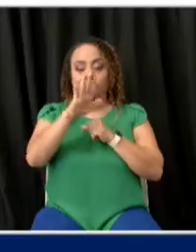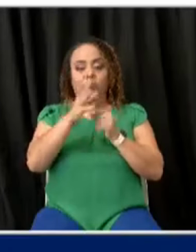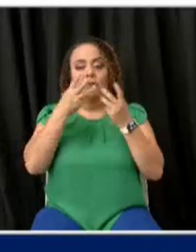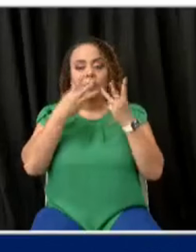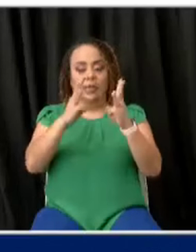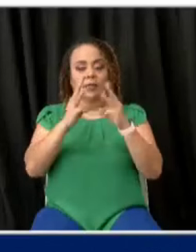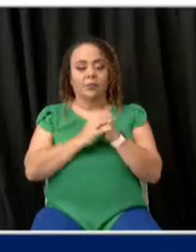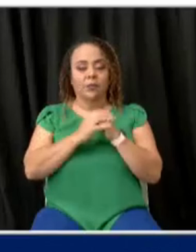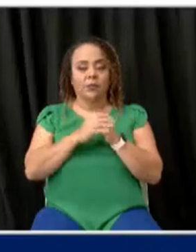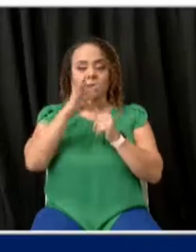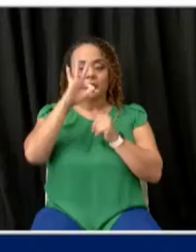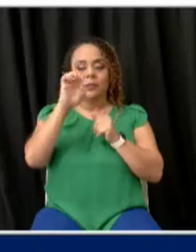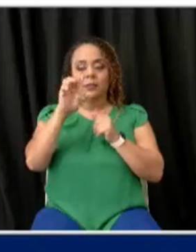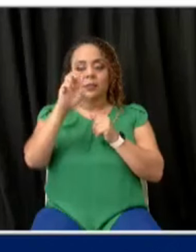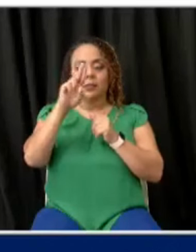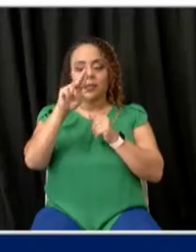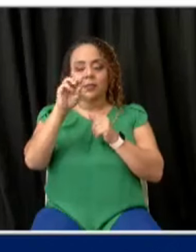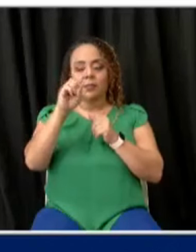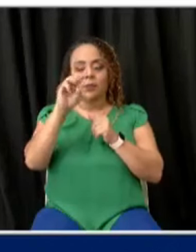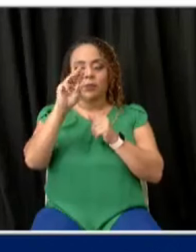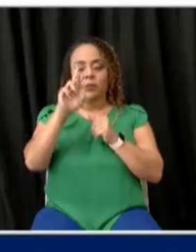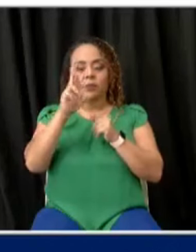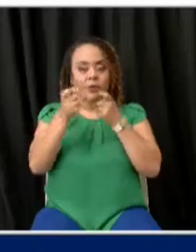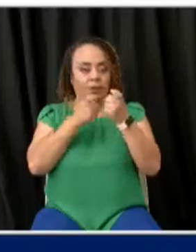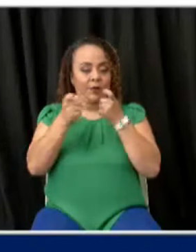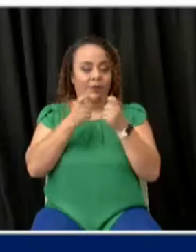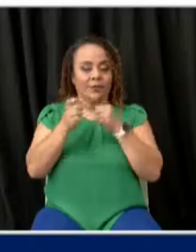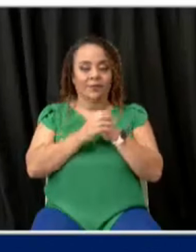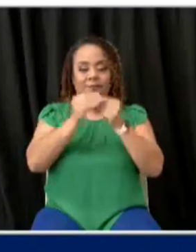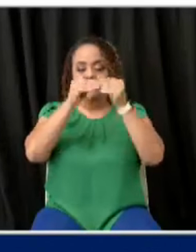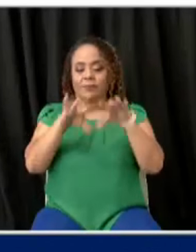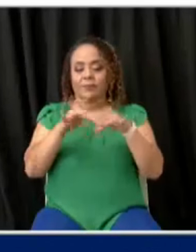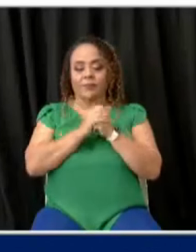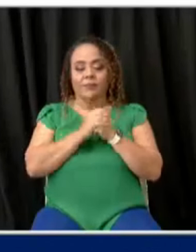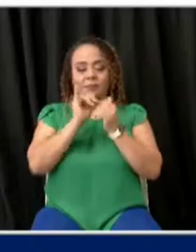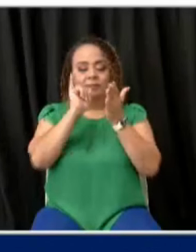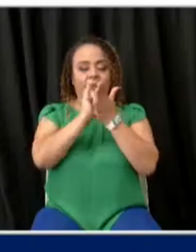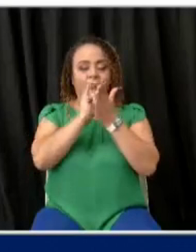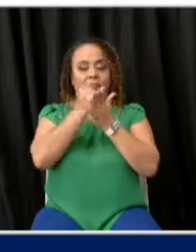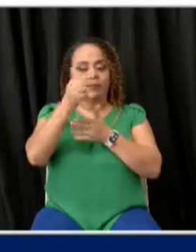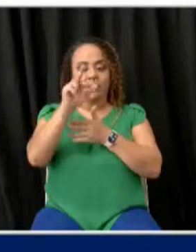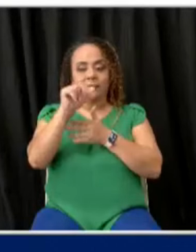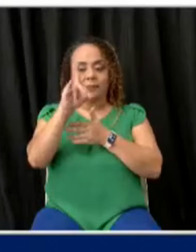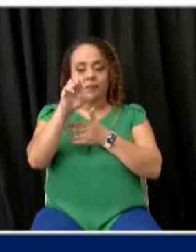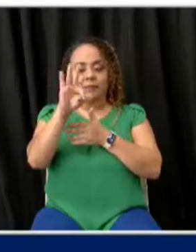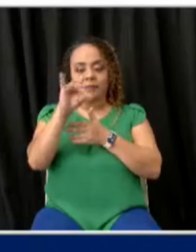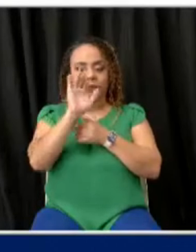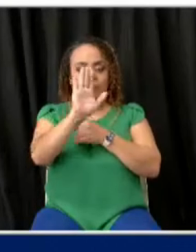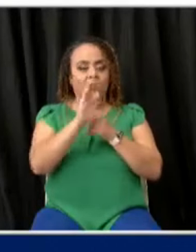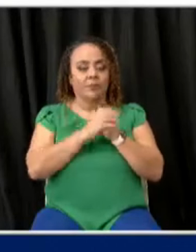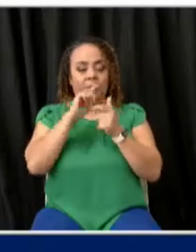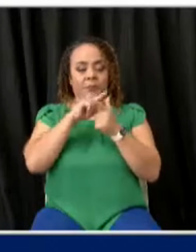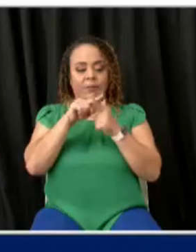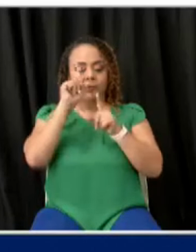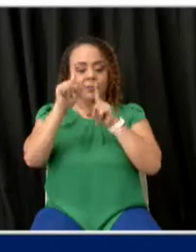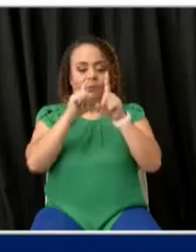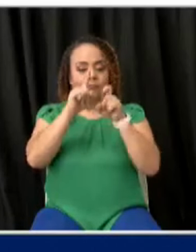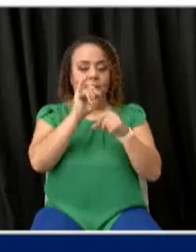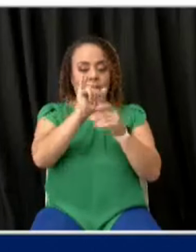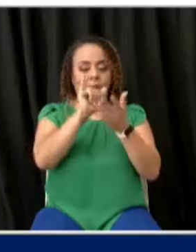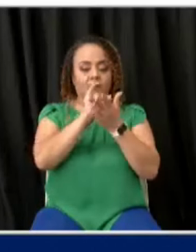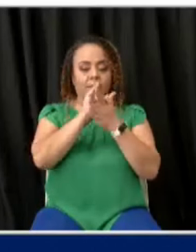mecanismos termorreguladores que lo hacen que pierda ese gradito de temperatura que está subiendo. Entonces, ante la pregunta de esta